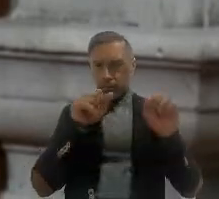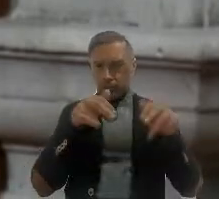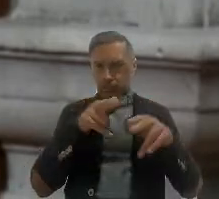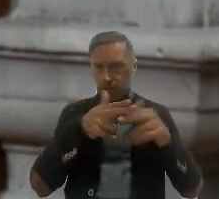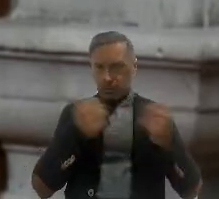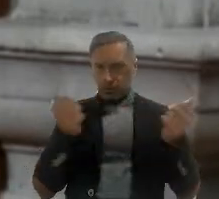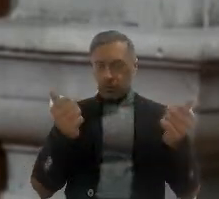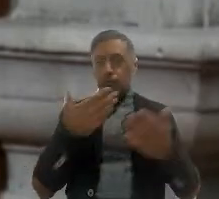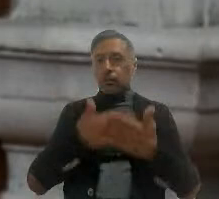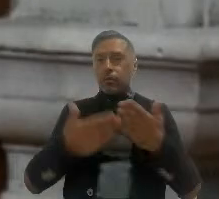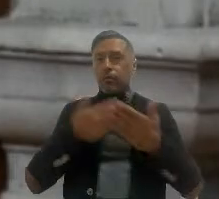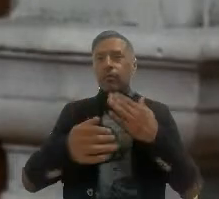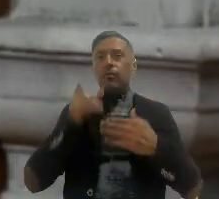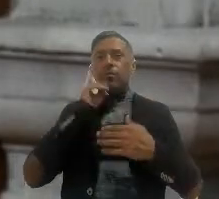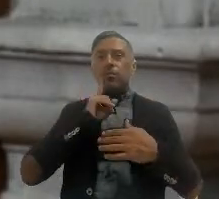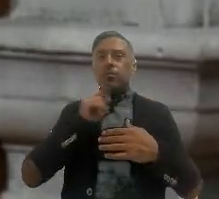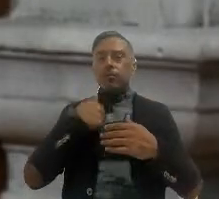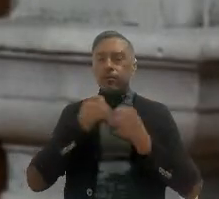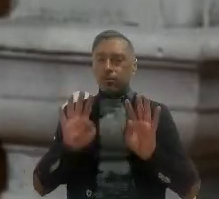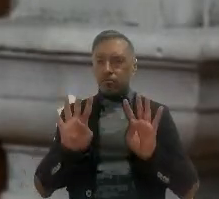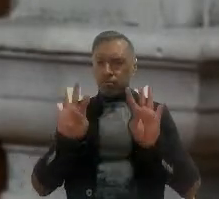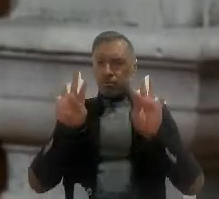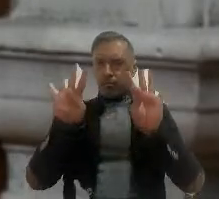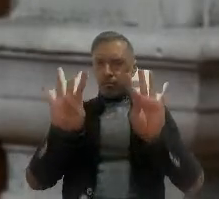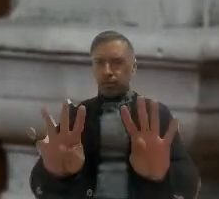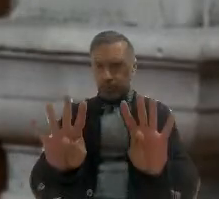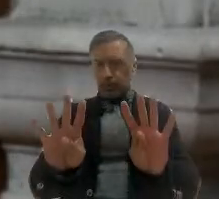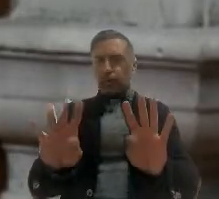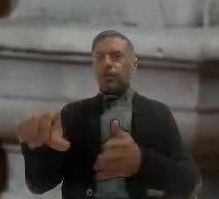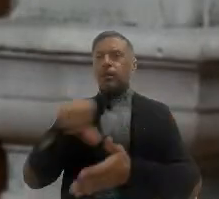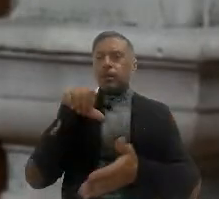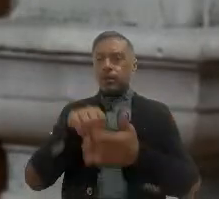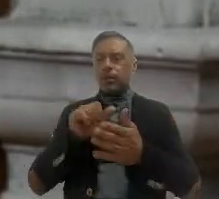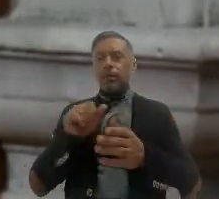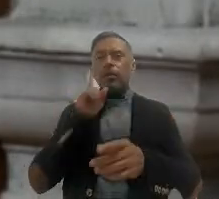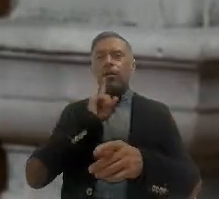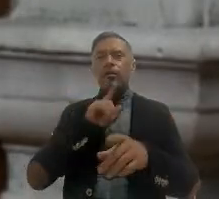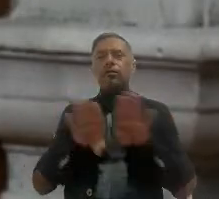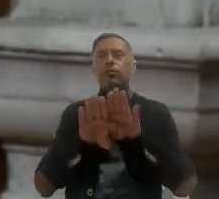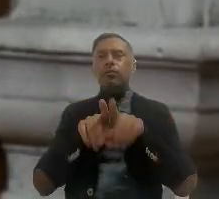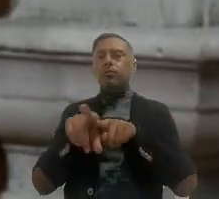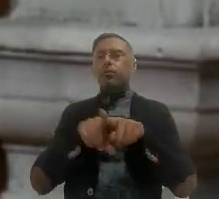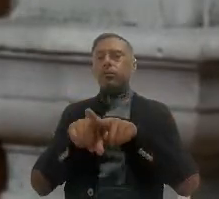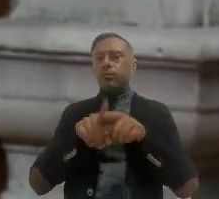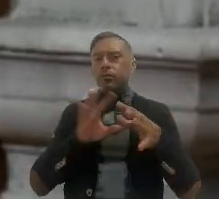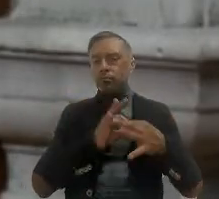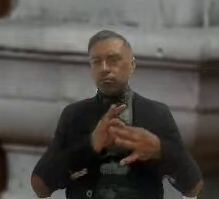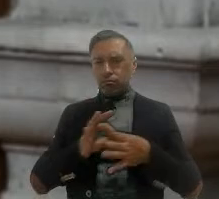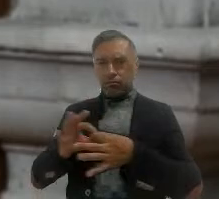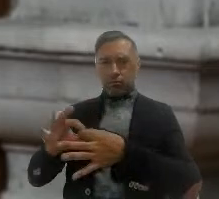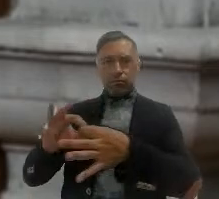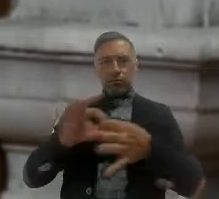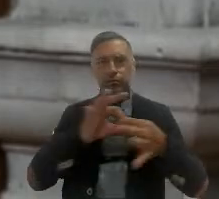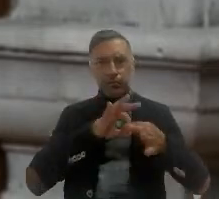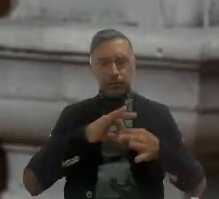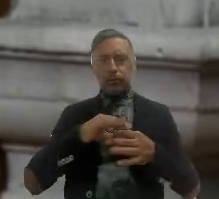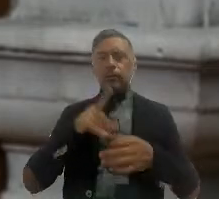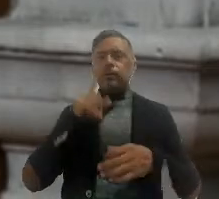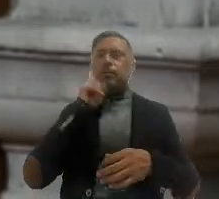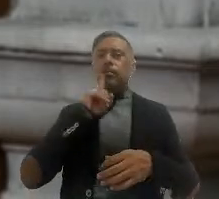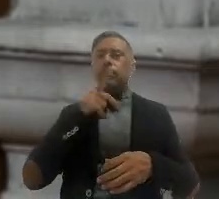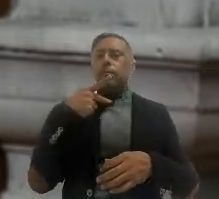mujeres al frente y al centro. Sigamos haciendo equipo sororo en la lucha por seguir reivindicando los derechos de las